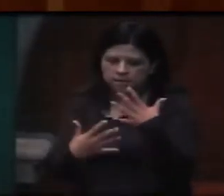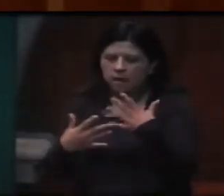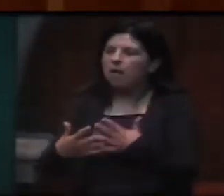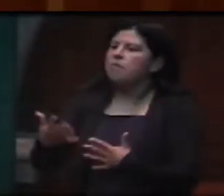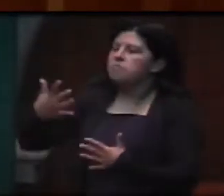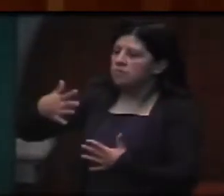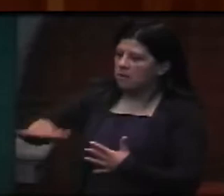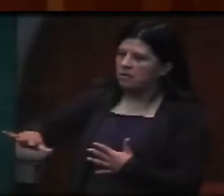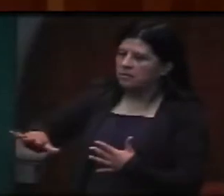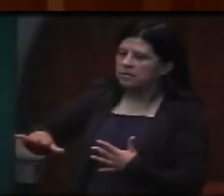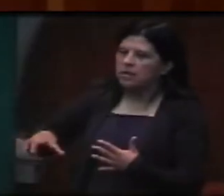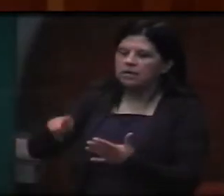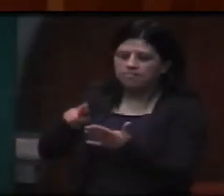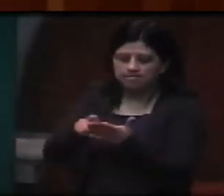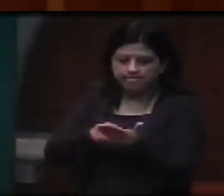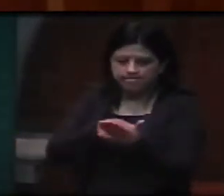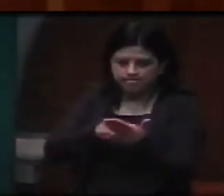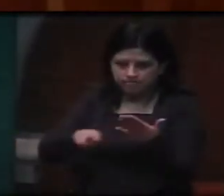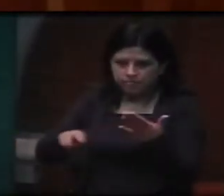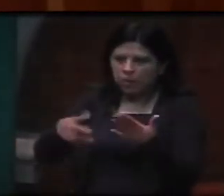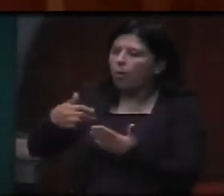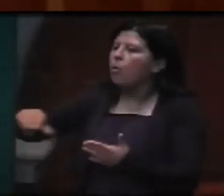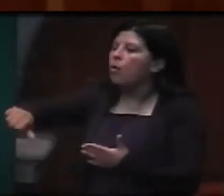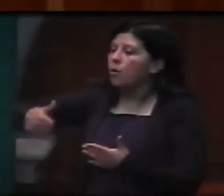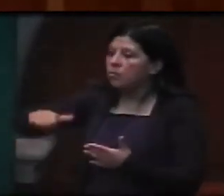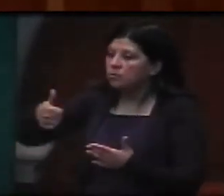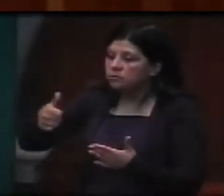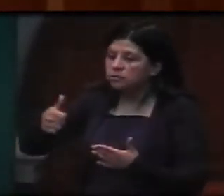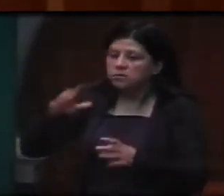del Reglamento de Comunicación Social e